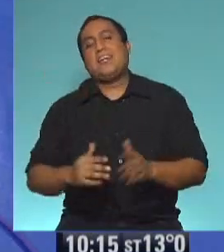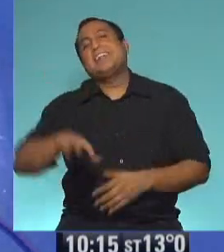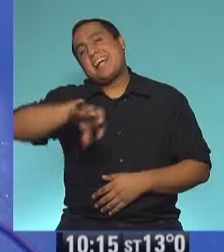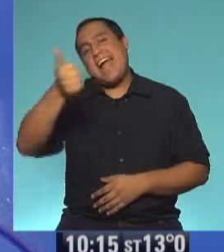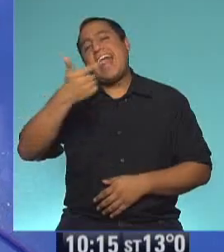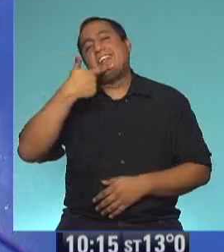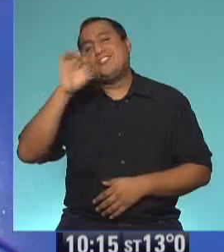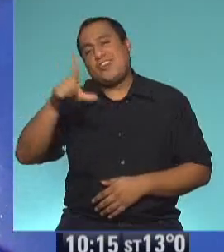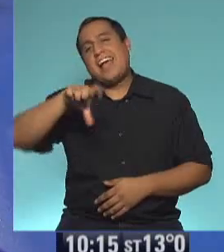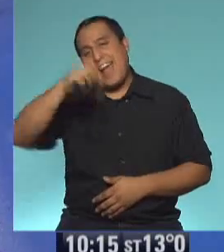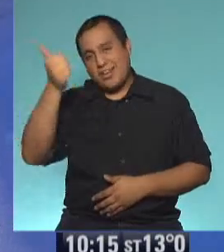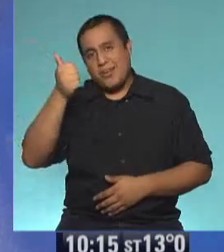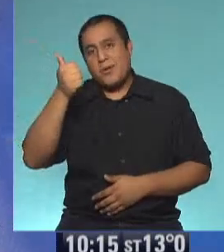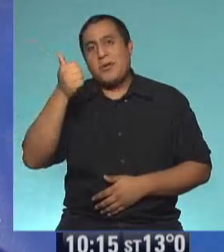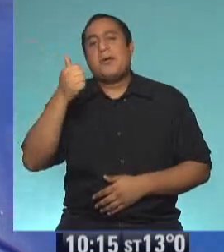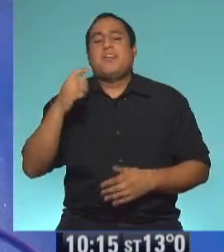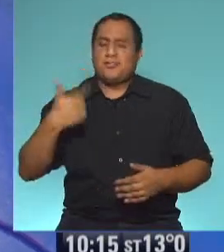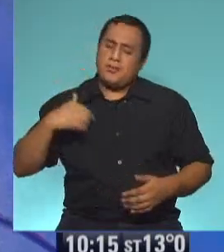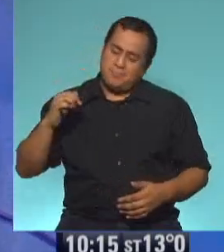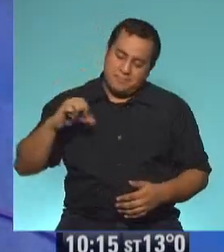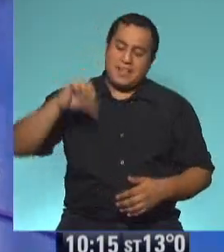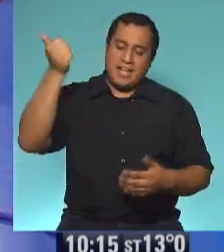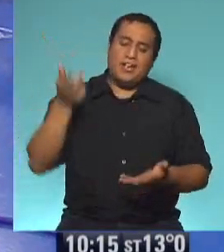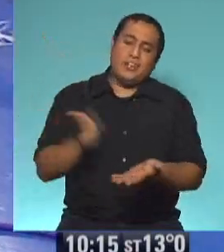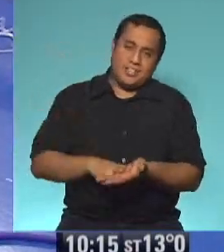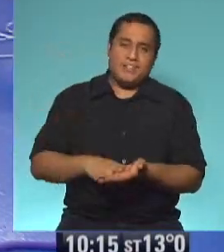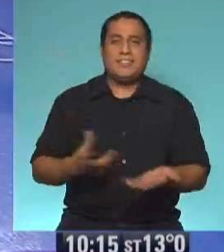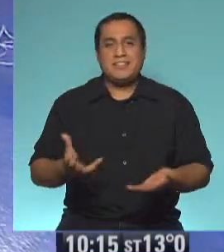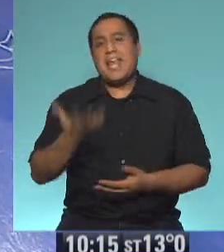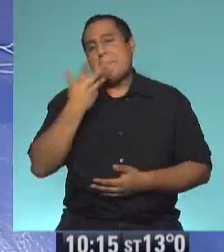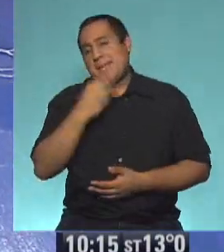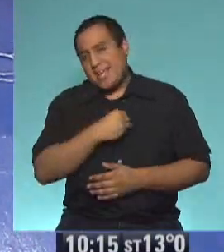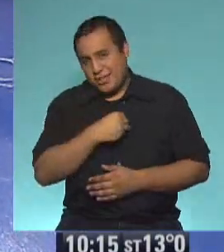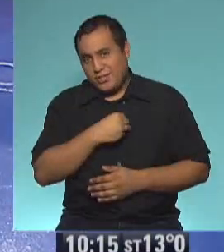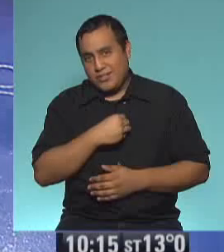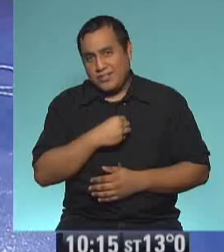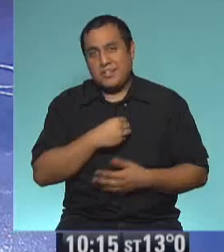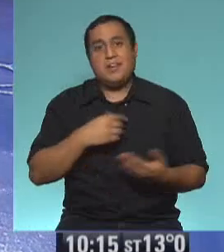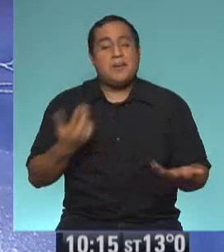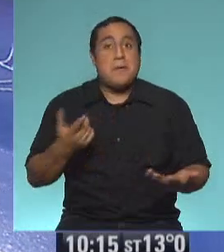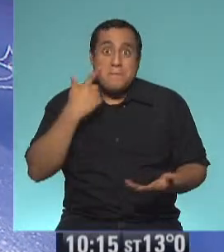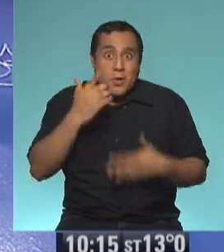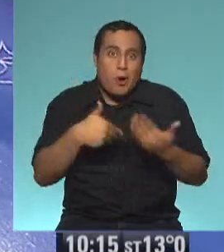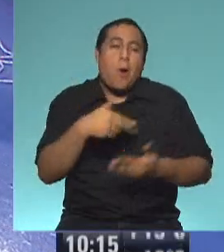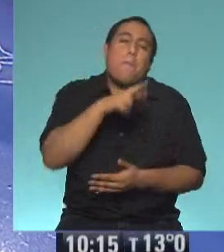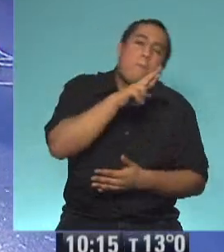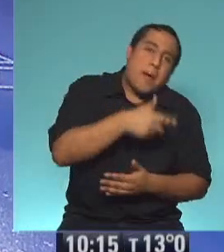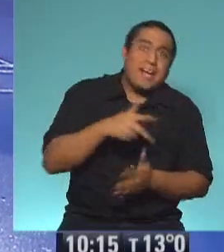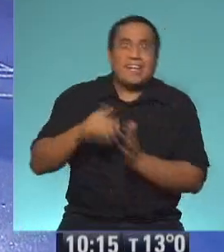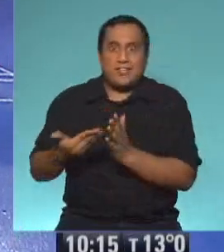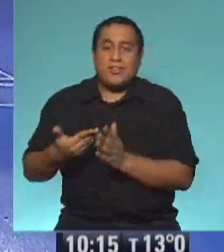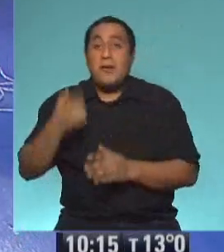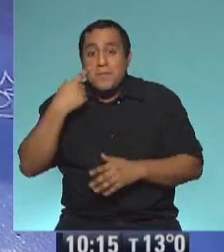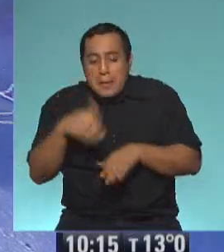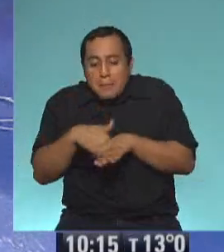Sí, una vez más, he ganado. Bien, me encantó muy el pan y queso. Muy bien. Este es el famoso pan y queso. Con pies chiquititos también pueden ganar